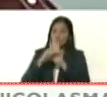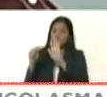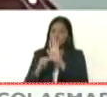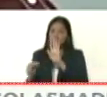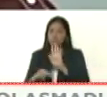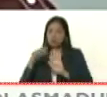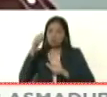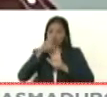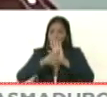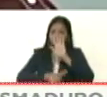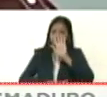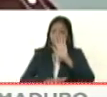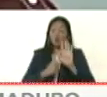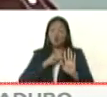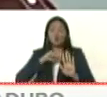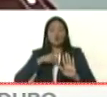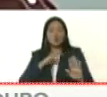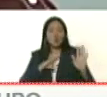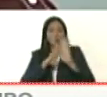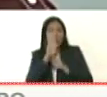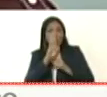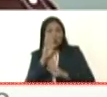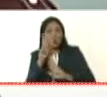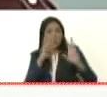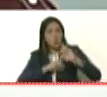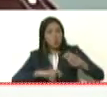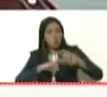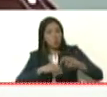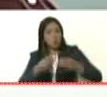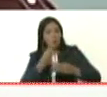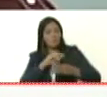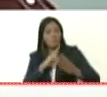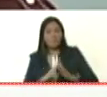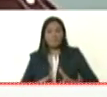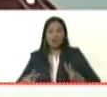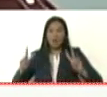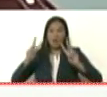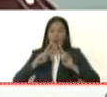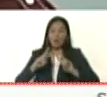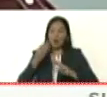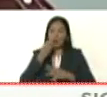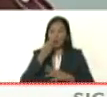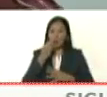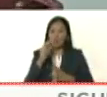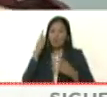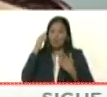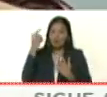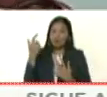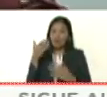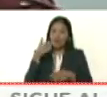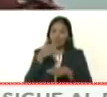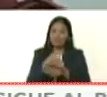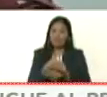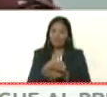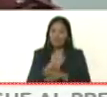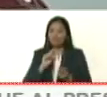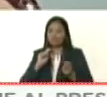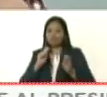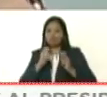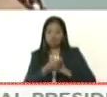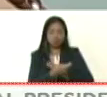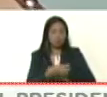hemos venido desarrollando una línea de investigación de alimentos de alto valor nutricional con la idea de ir sustituyendo